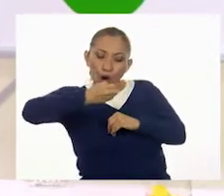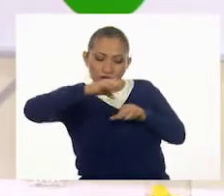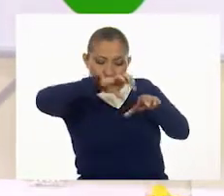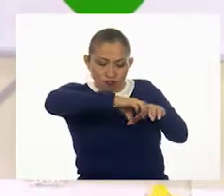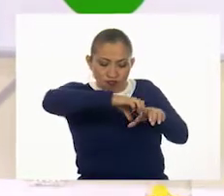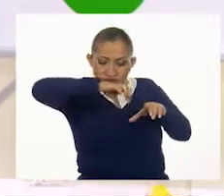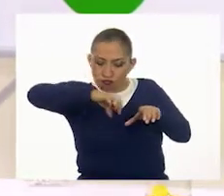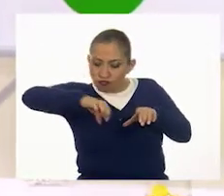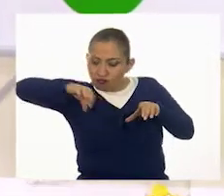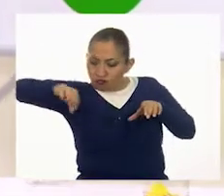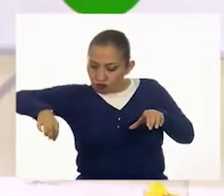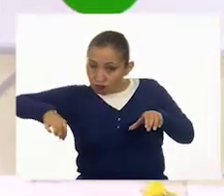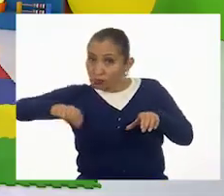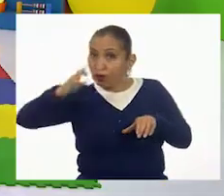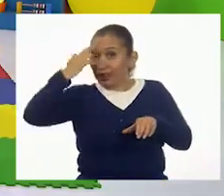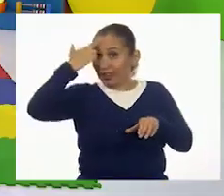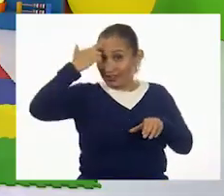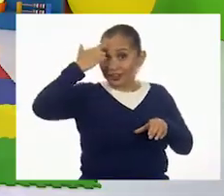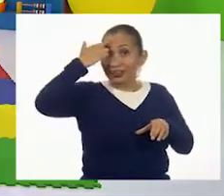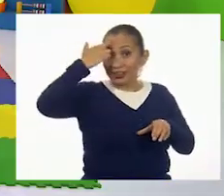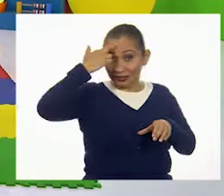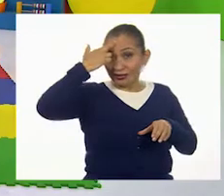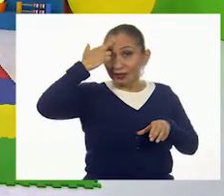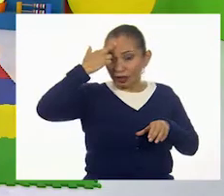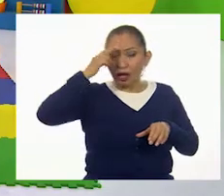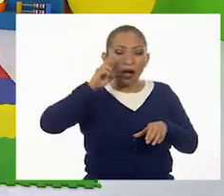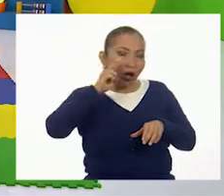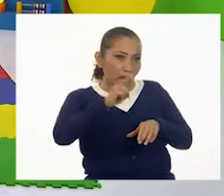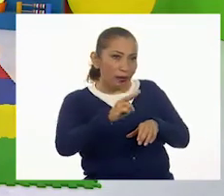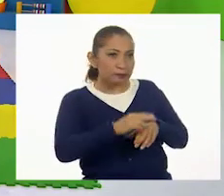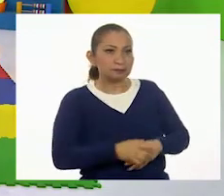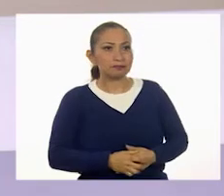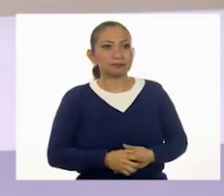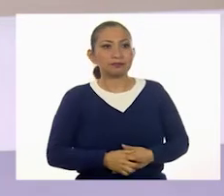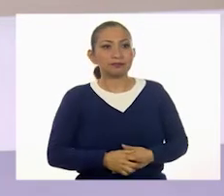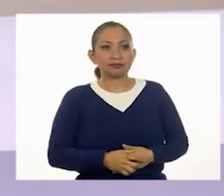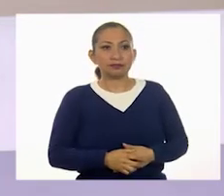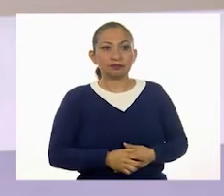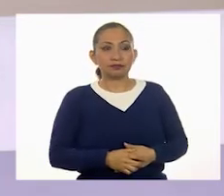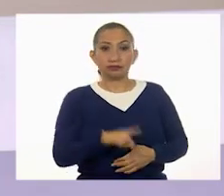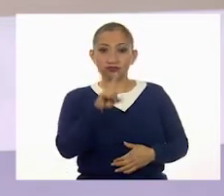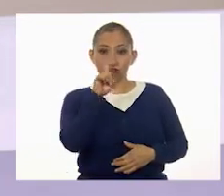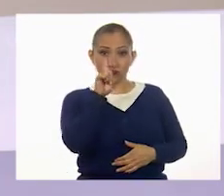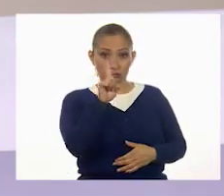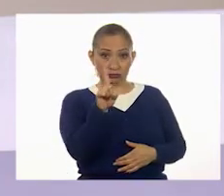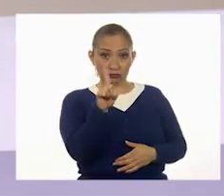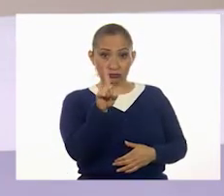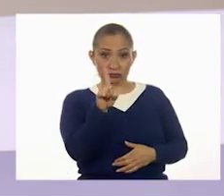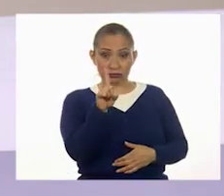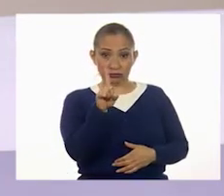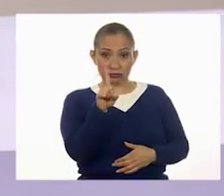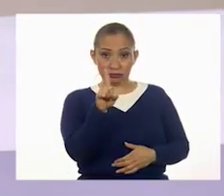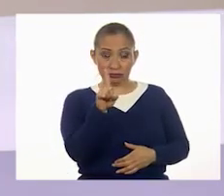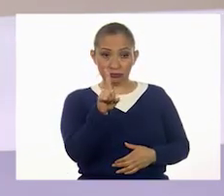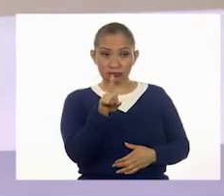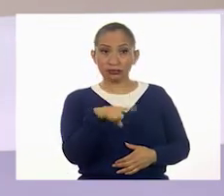elementos a contar. ¿Recuerdan? Vamos a ver. Uno.